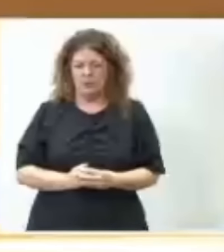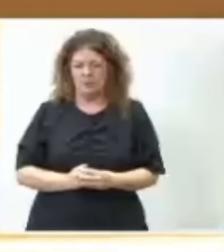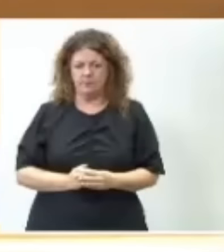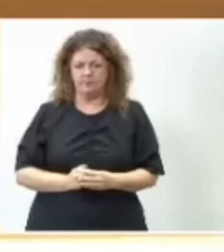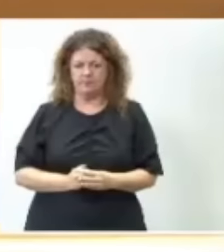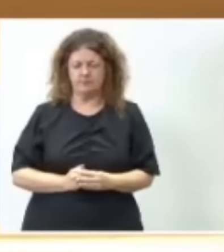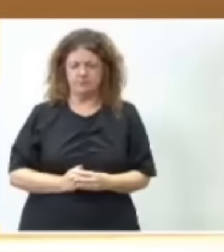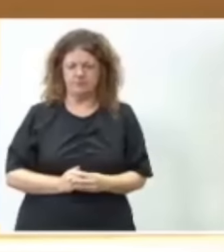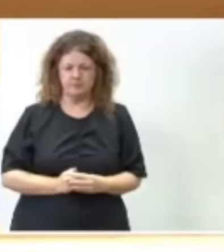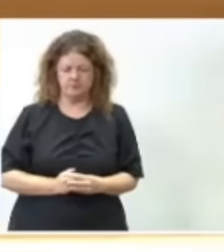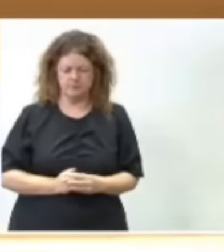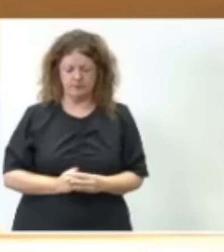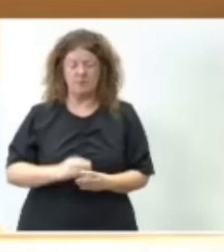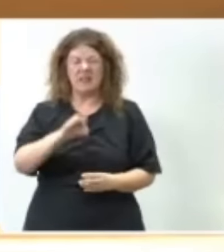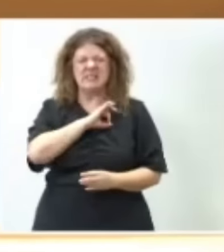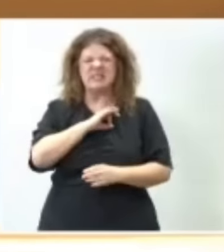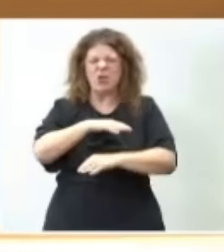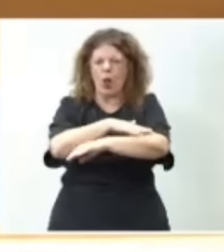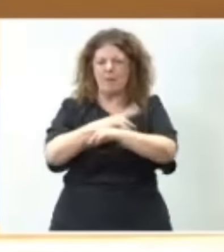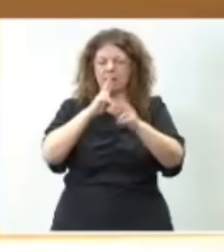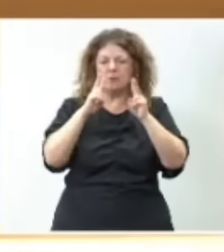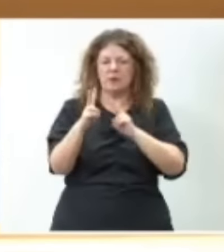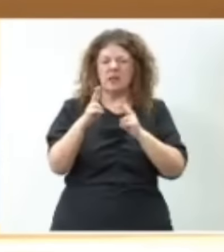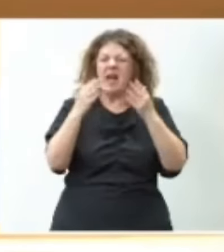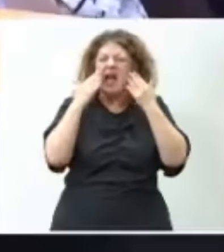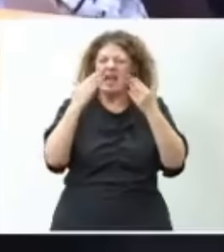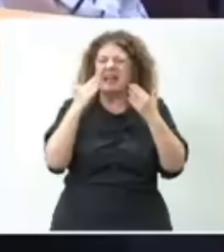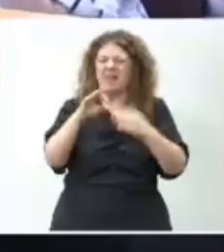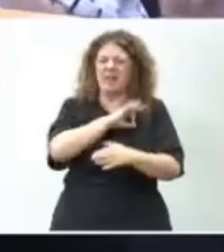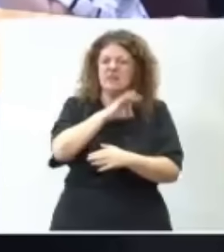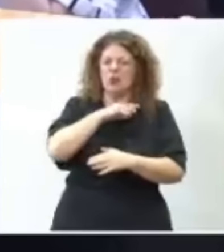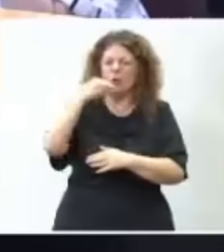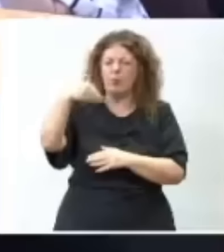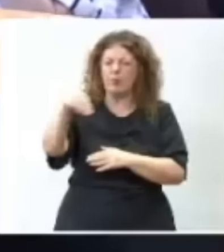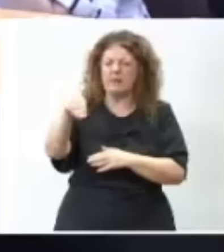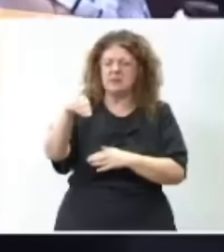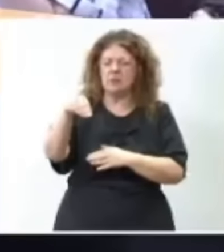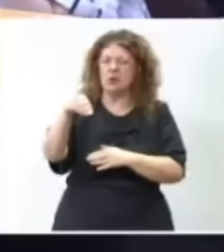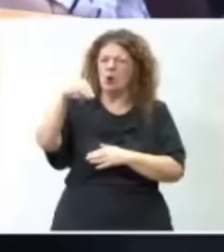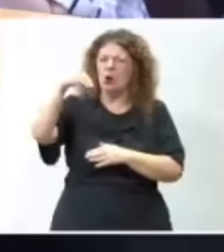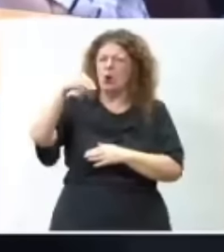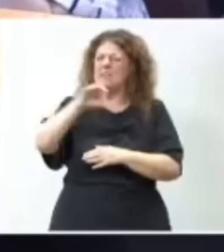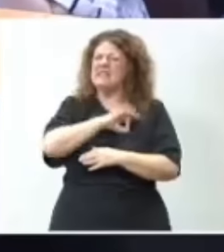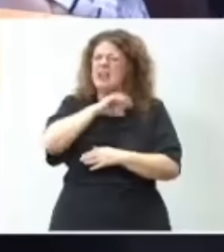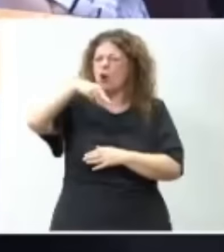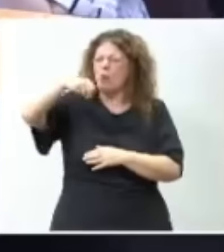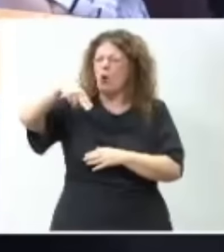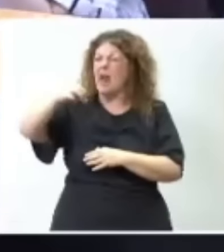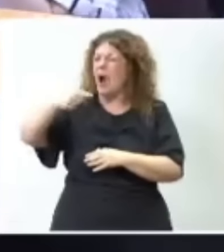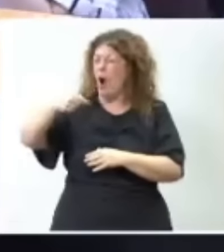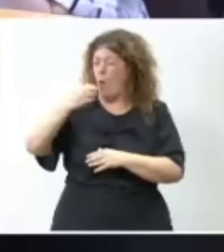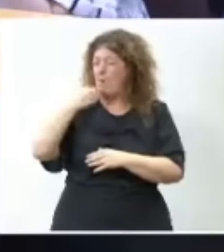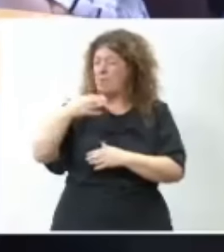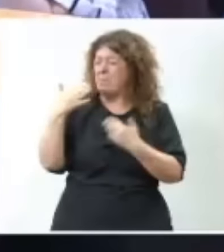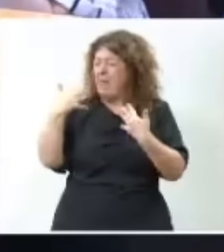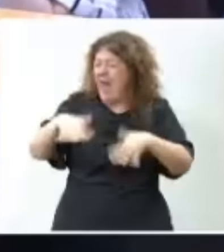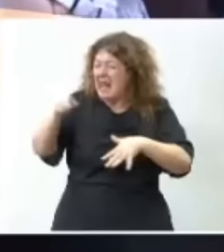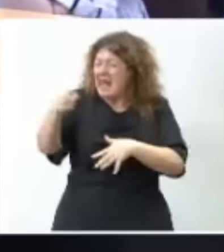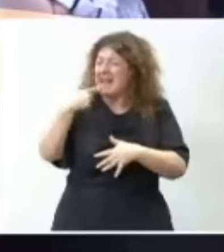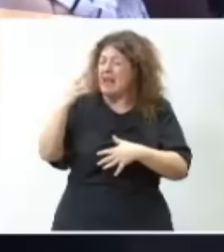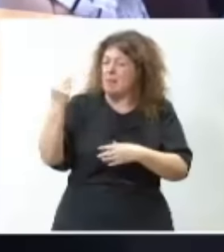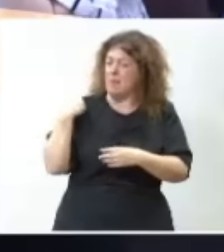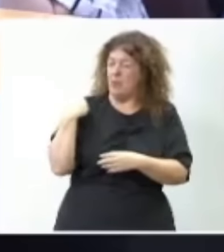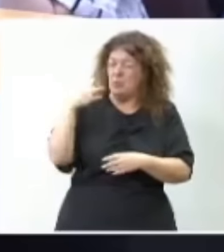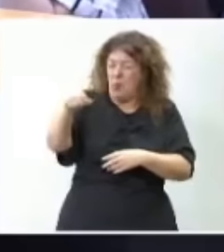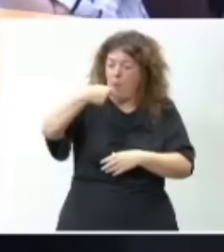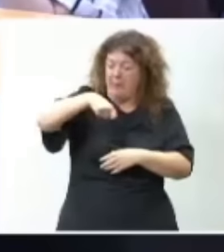Señora ministra, tiene la palabra. Muchas gracias, señor presidente. Mire, señor Monago, me alegra que me haga usted esta pregunta porque usted fue presidente